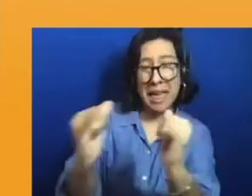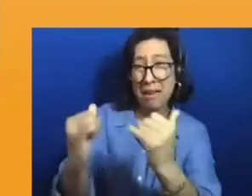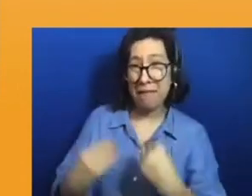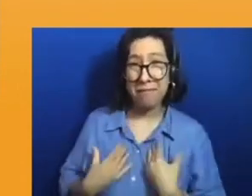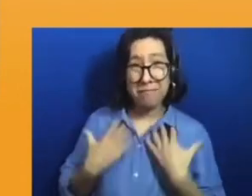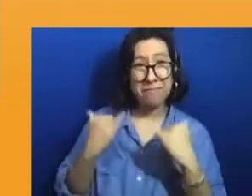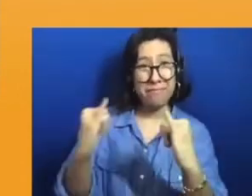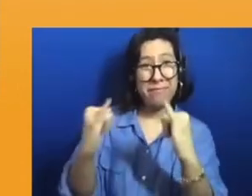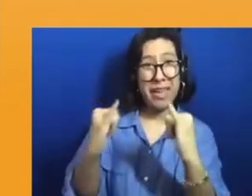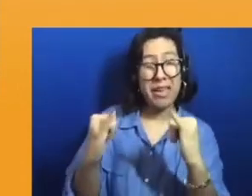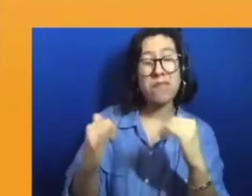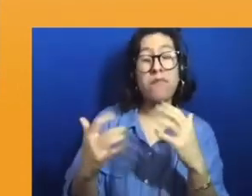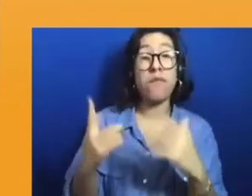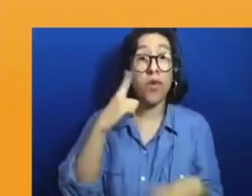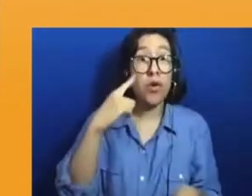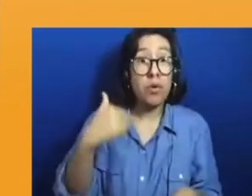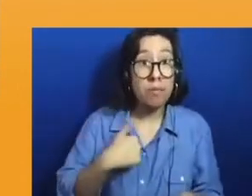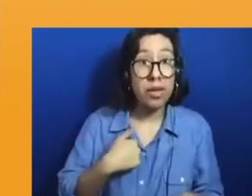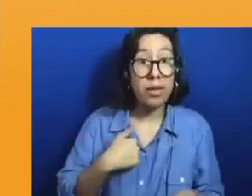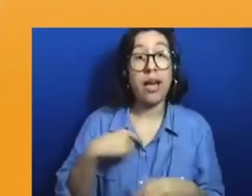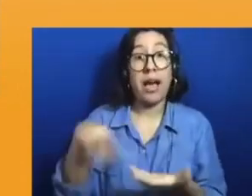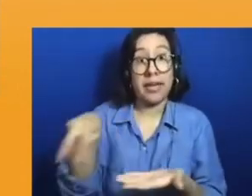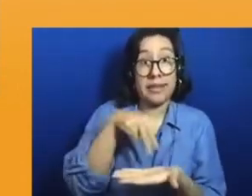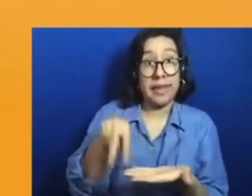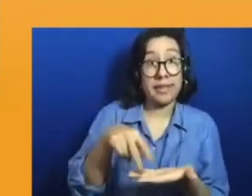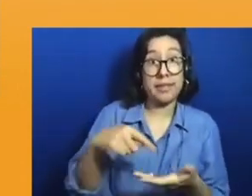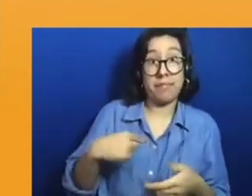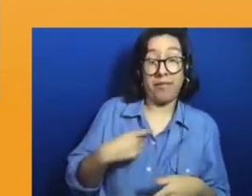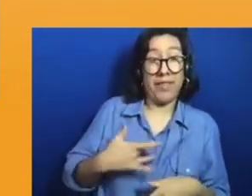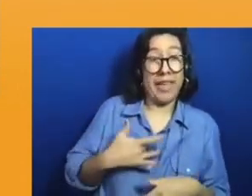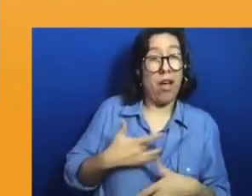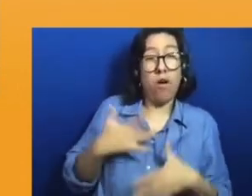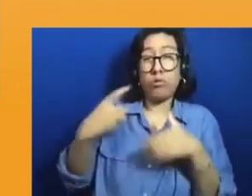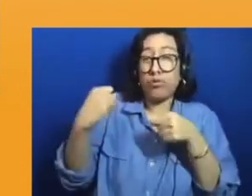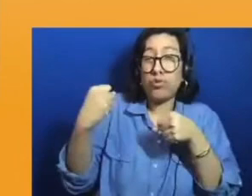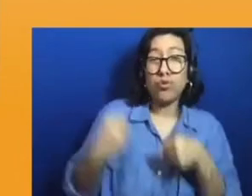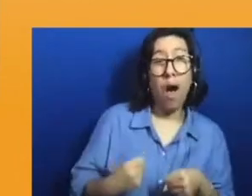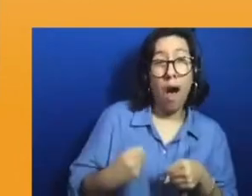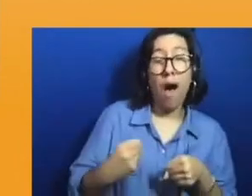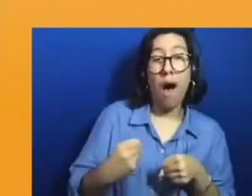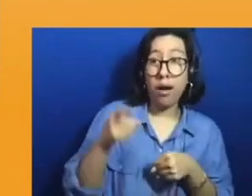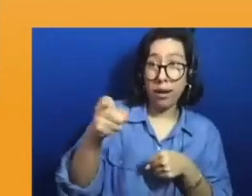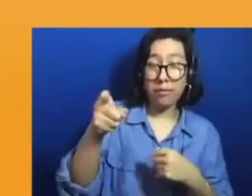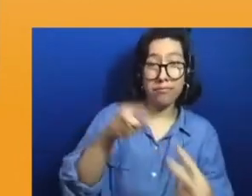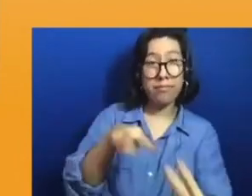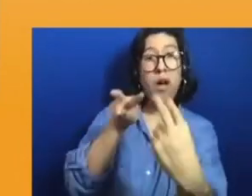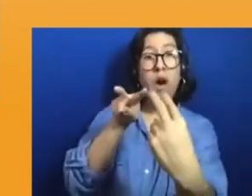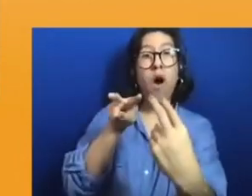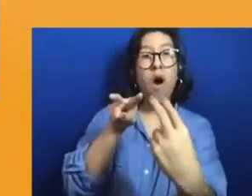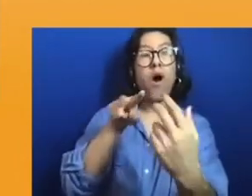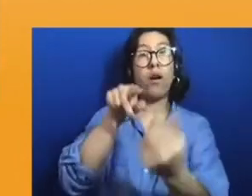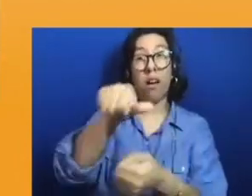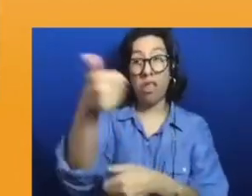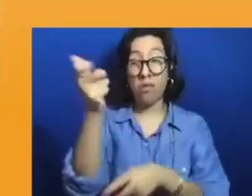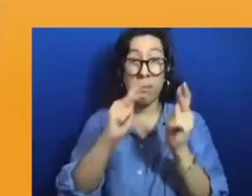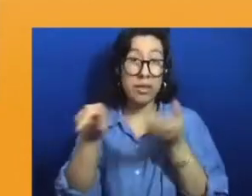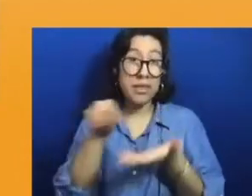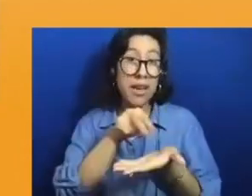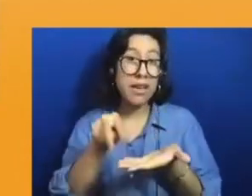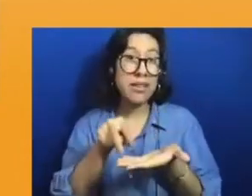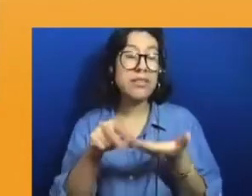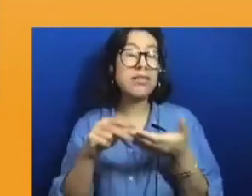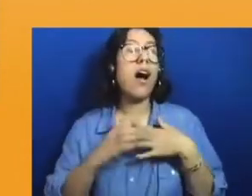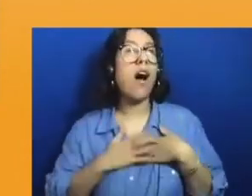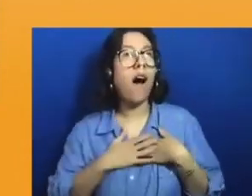transmitir la emoción entera. Lo que yo siento es tan fuerte y cuando veo a otras